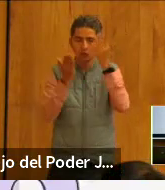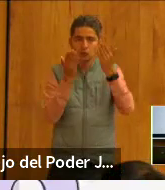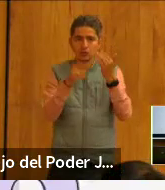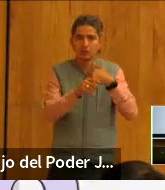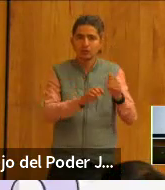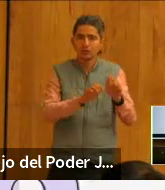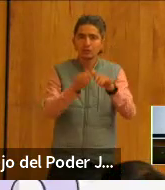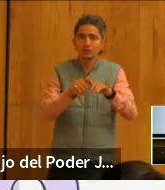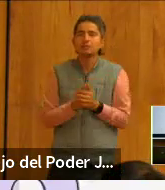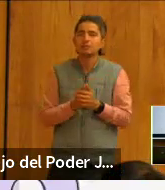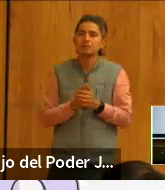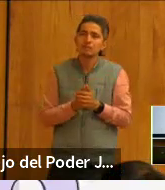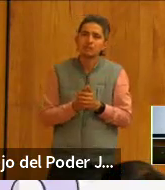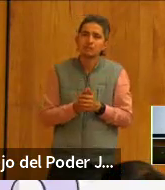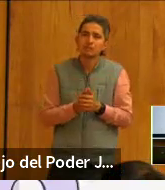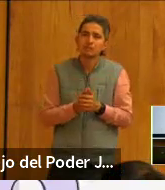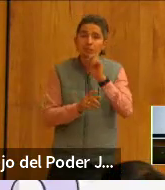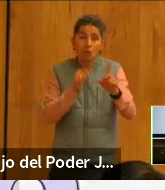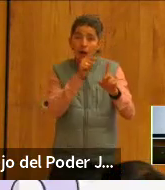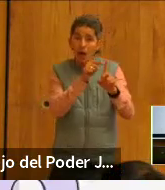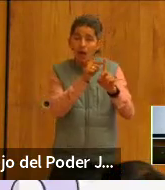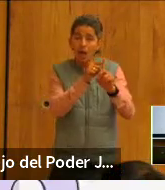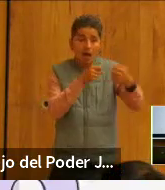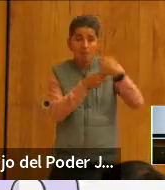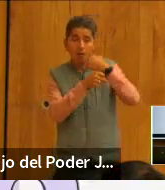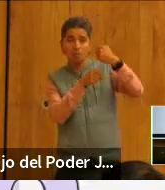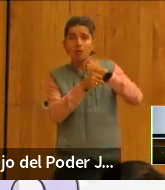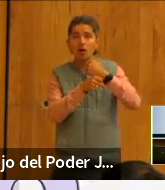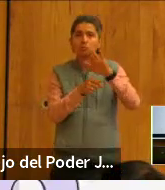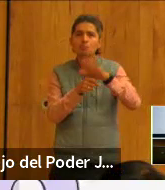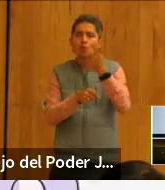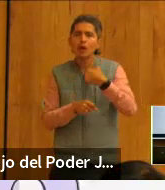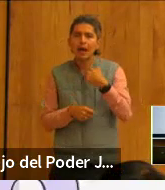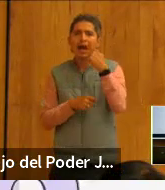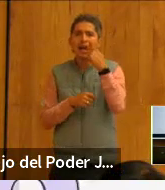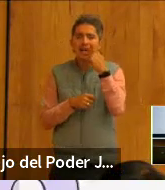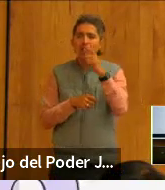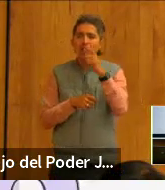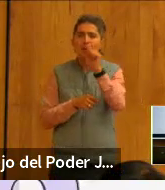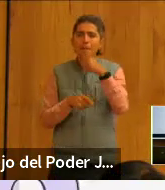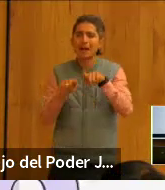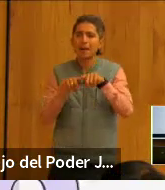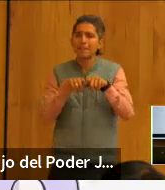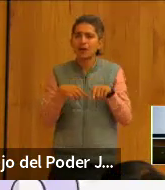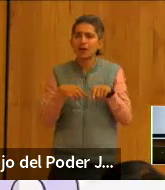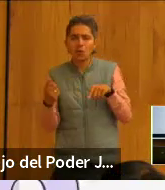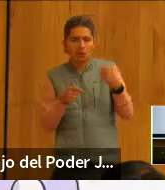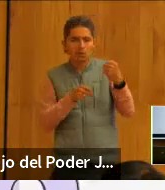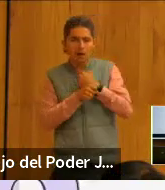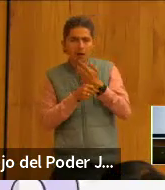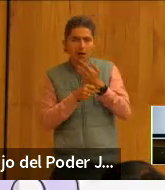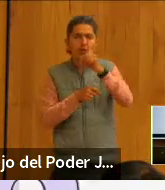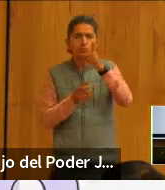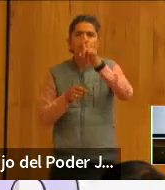Dice más adelante, ella me golpeaba, sentía celos por la novia de mi hermano. Un